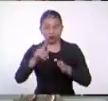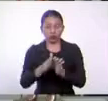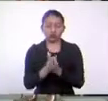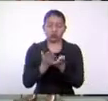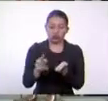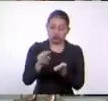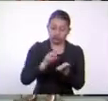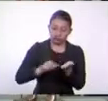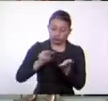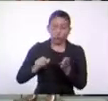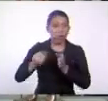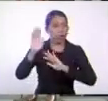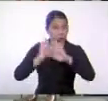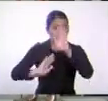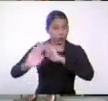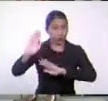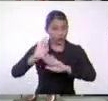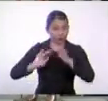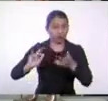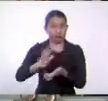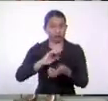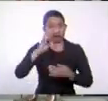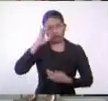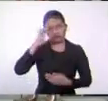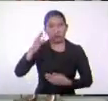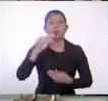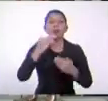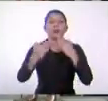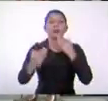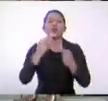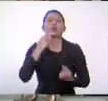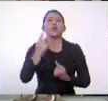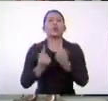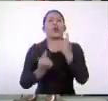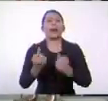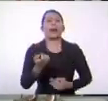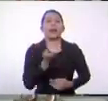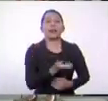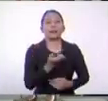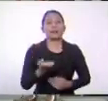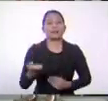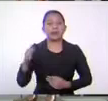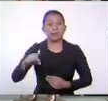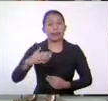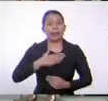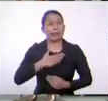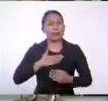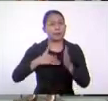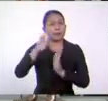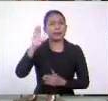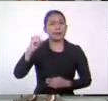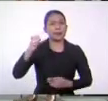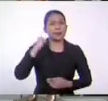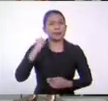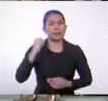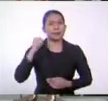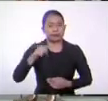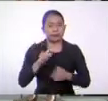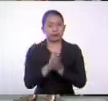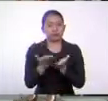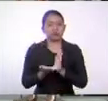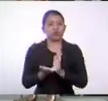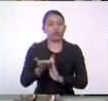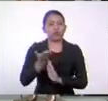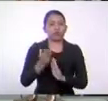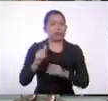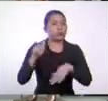cuentos de ciencia ficción definirán cuáles serán los elementos que tendrán mayor importancia dentro del desarrollo de la